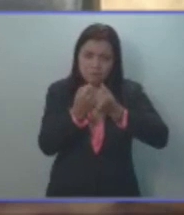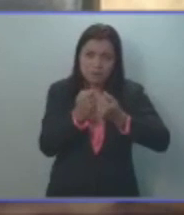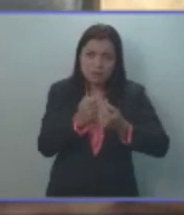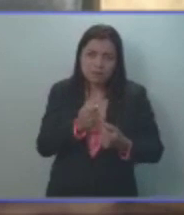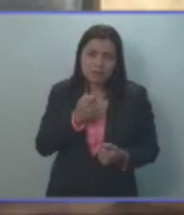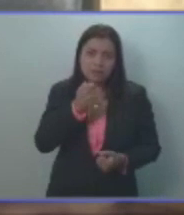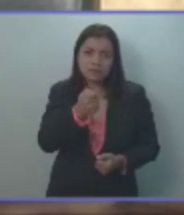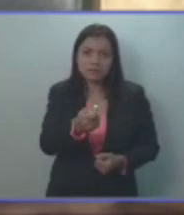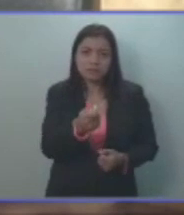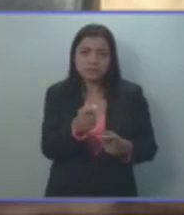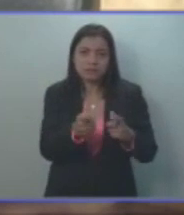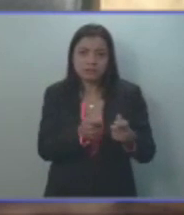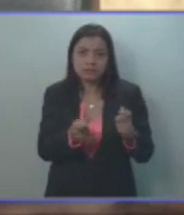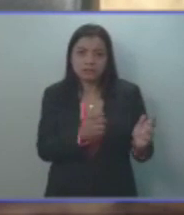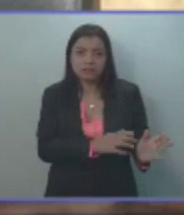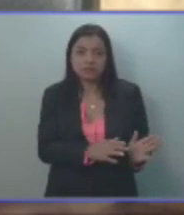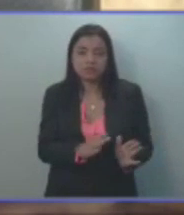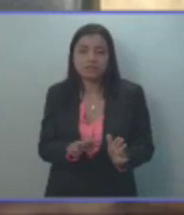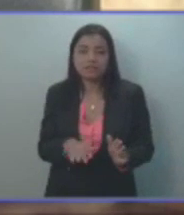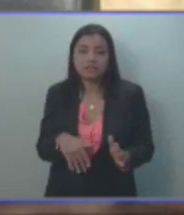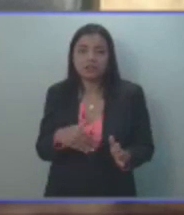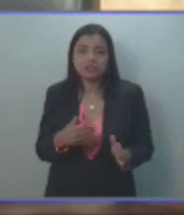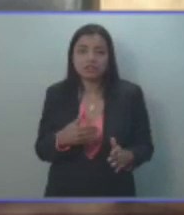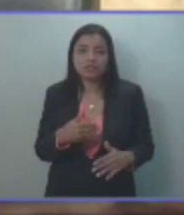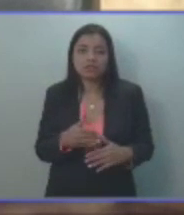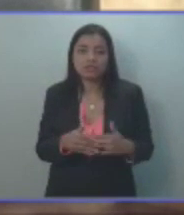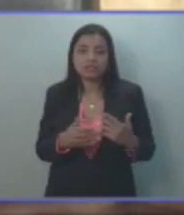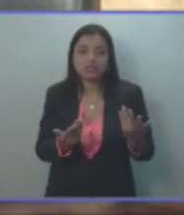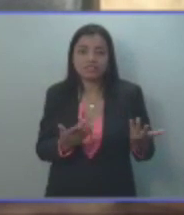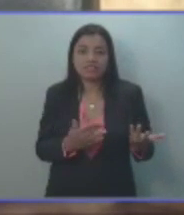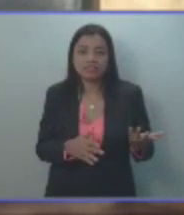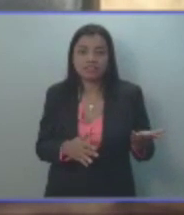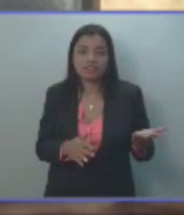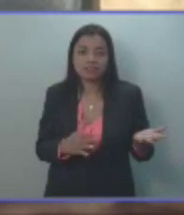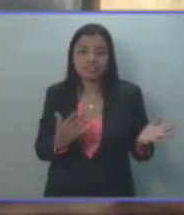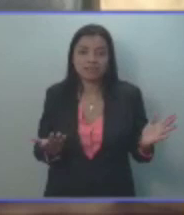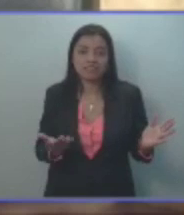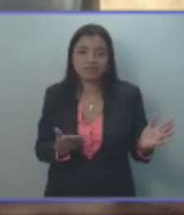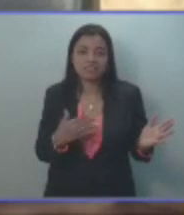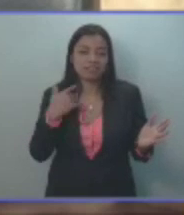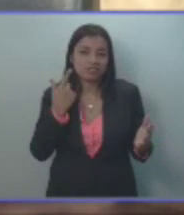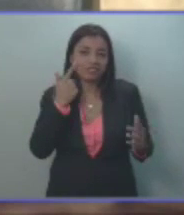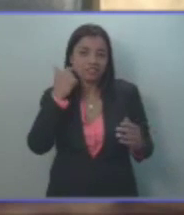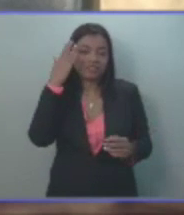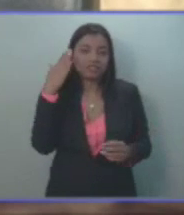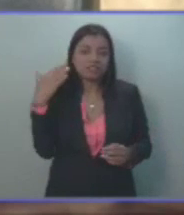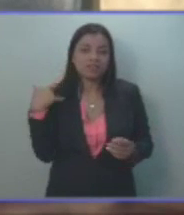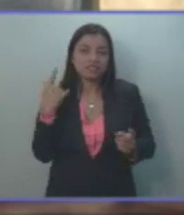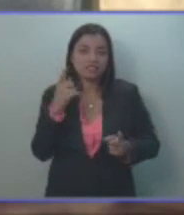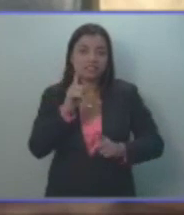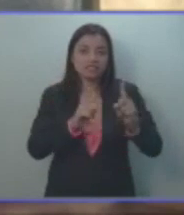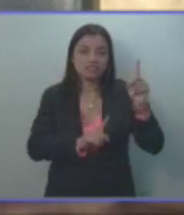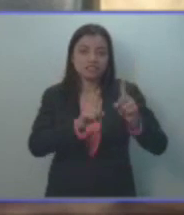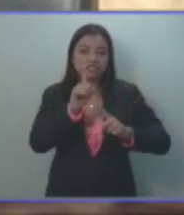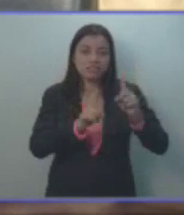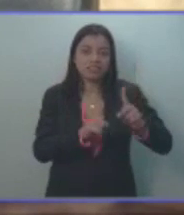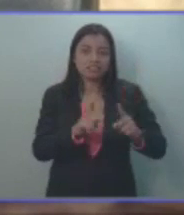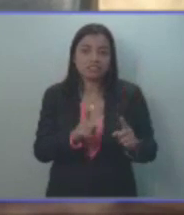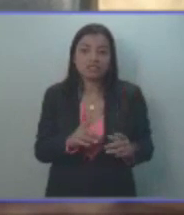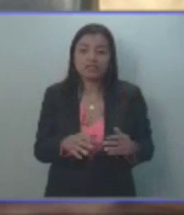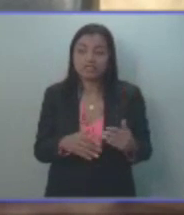de mantenimiento de este monumento nacional que es la Catedral de Nuestra Señora de Santa Ana,